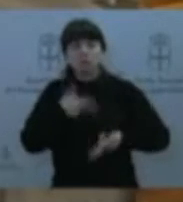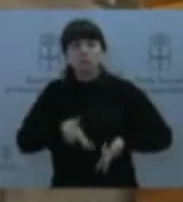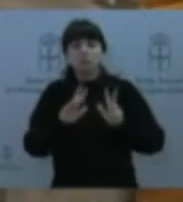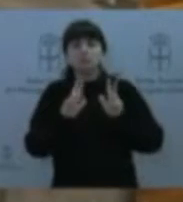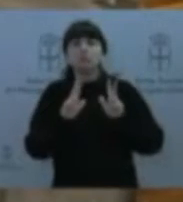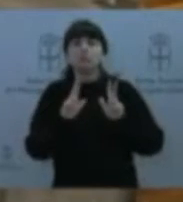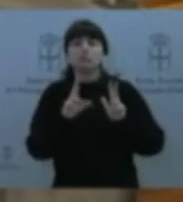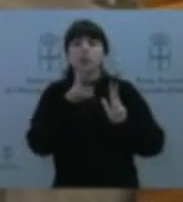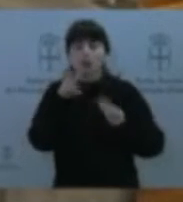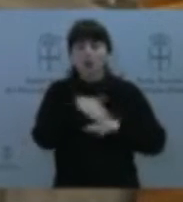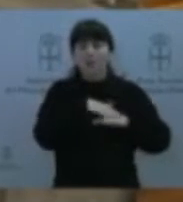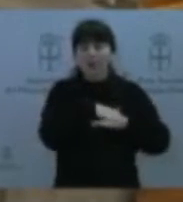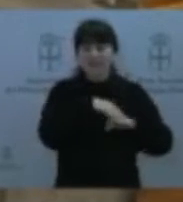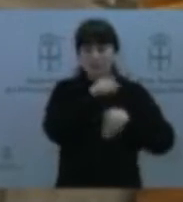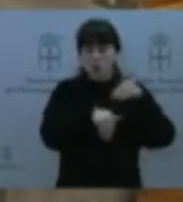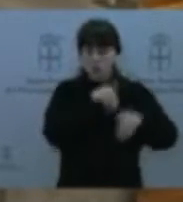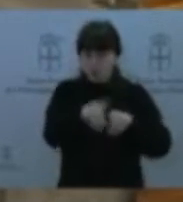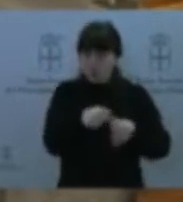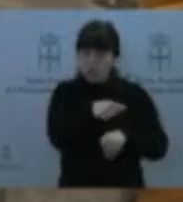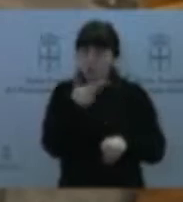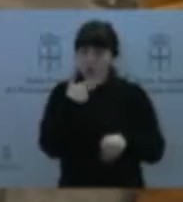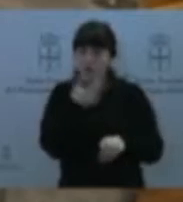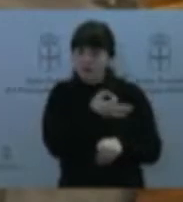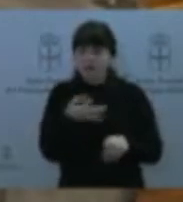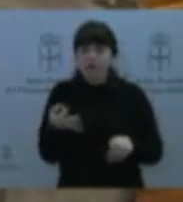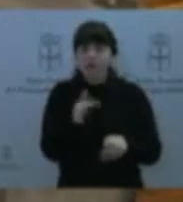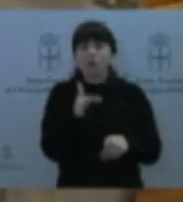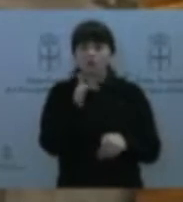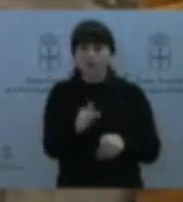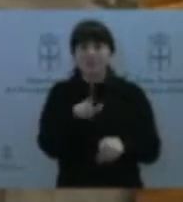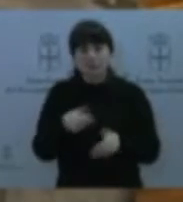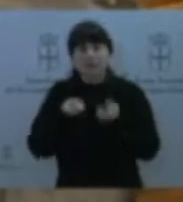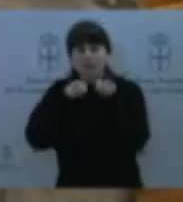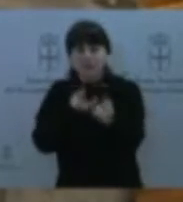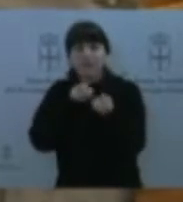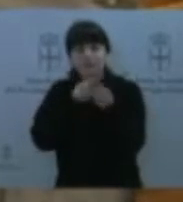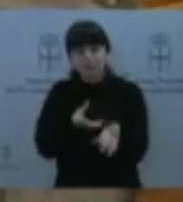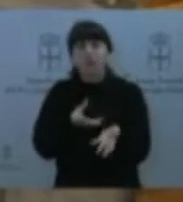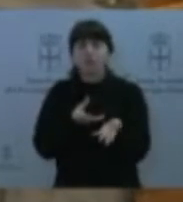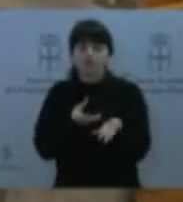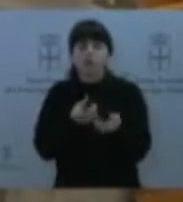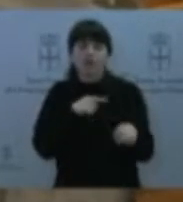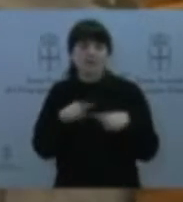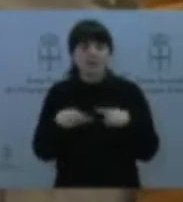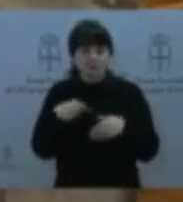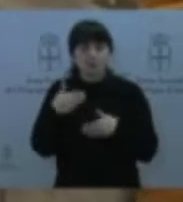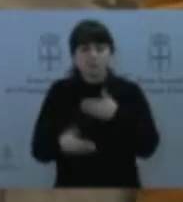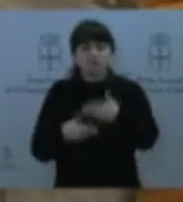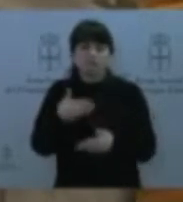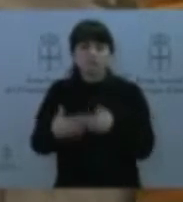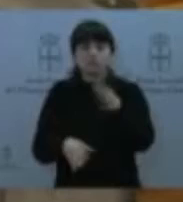conocerá perfectamente, y fue informada puntualmente de las decisiones que iba tomando en relación a las alegaciones, que las hubo,